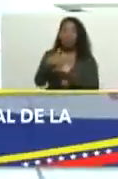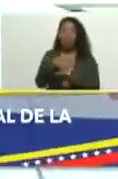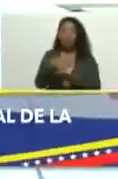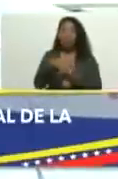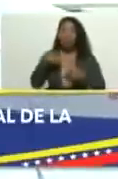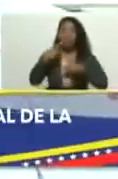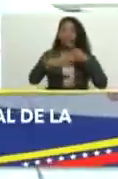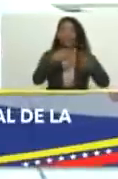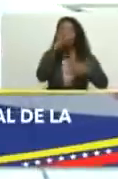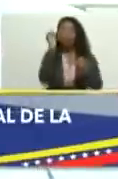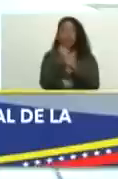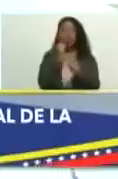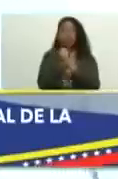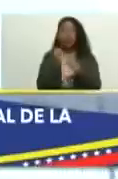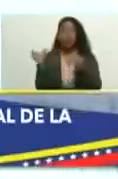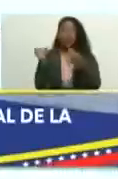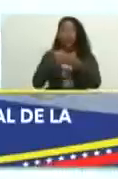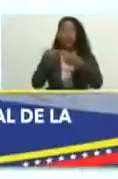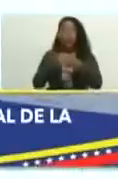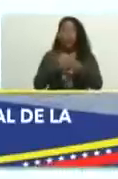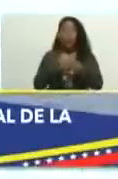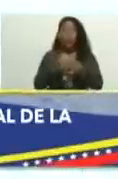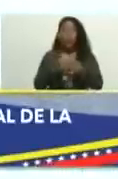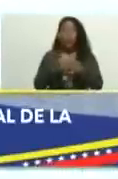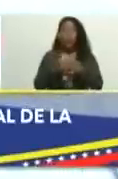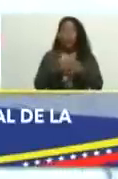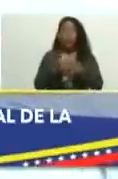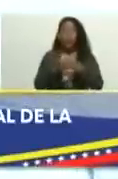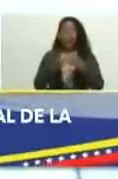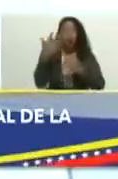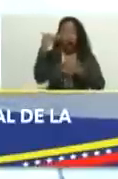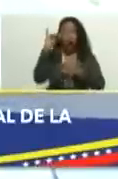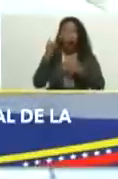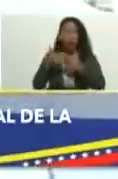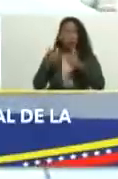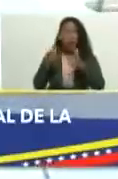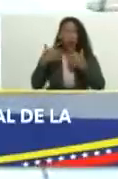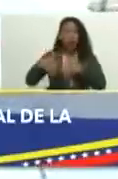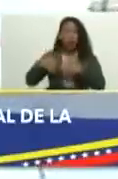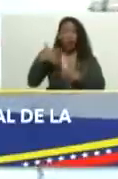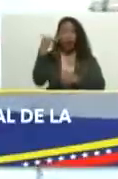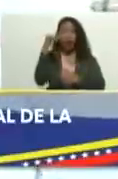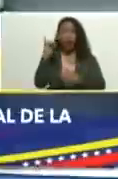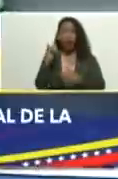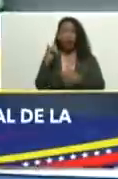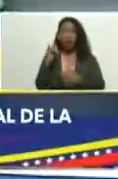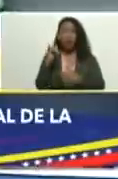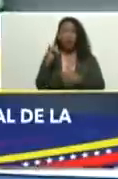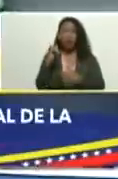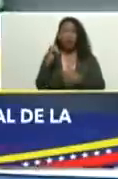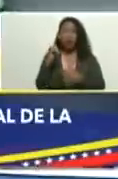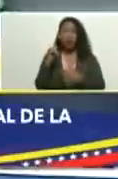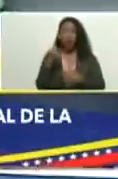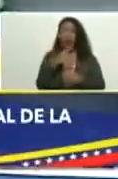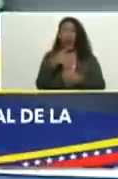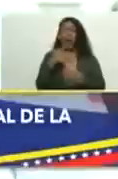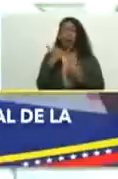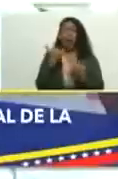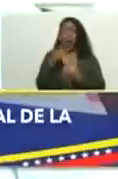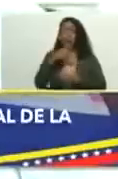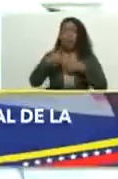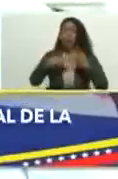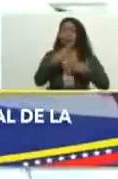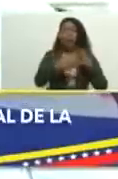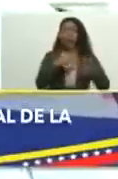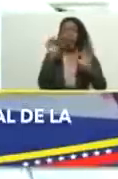complejo petroquímico Ana María Campos. ¿Pero todavía existe la empresa? Sí, la empresa existe. Tú dices, ¿y ahora ya no lo produce? No, ya no dejaron de importar